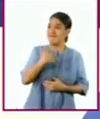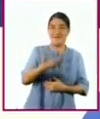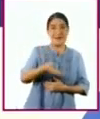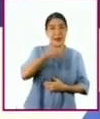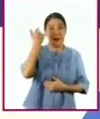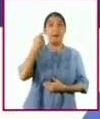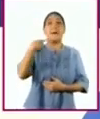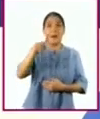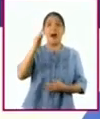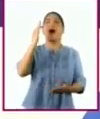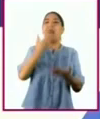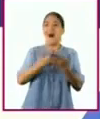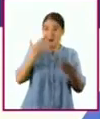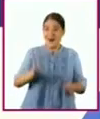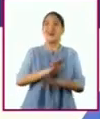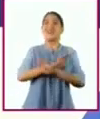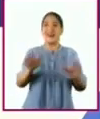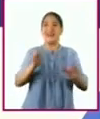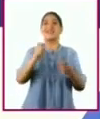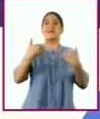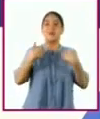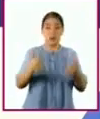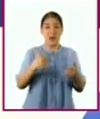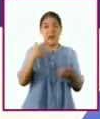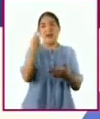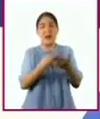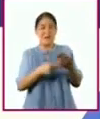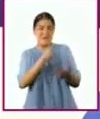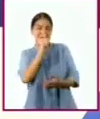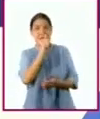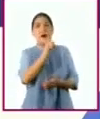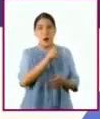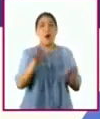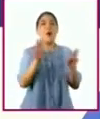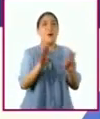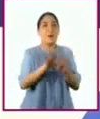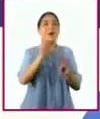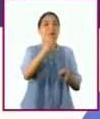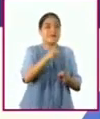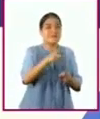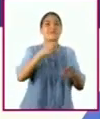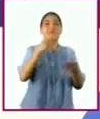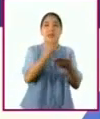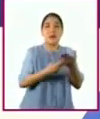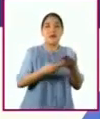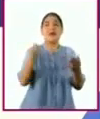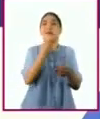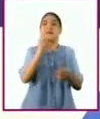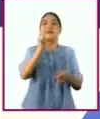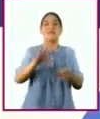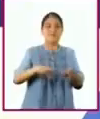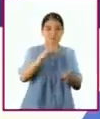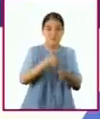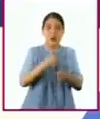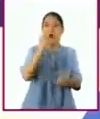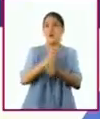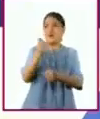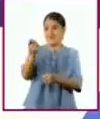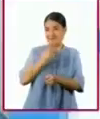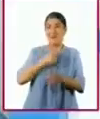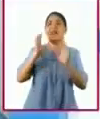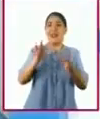ahora sé que un mapa es más que un simple dibujo y que para interpretarlo necesitamos los elementos que nos acaba de